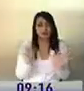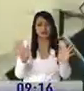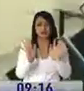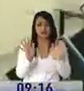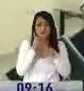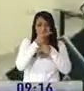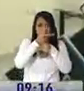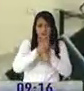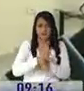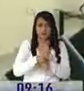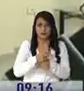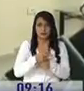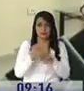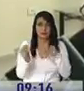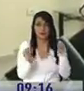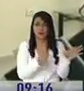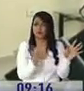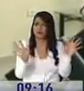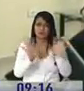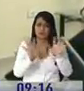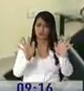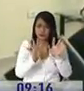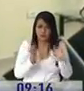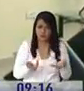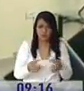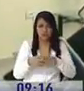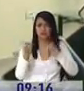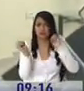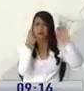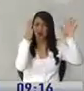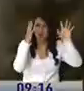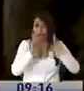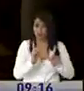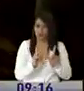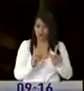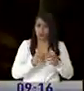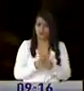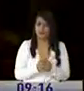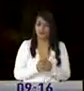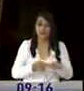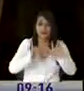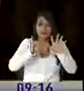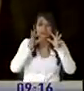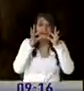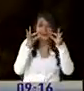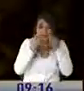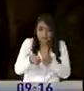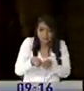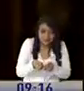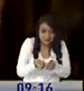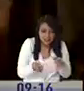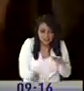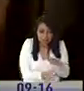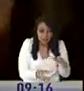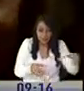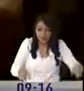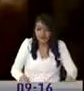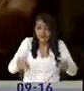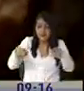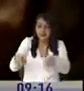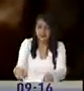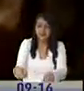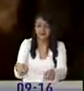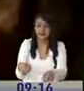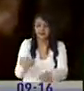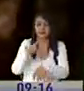queremos es que no queden desamparados no no queden abandonados seis mininos lograron ser atrapados y en jaulas fueron llevados hasta un centro